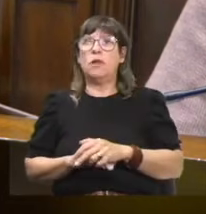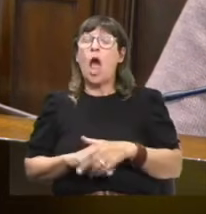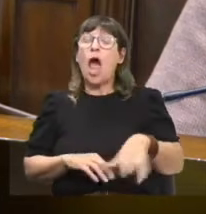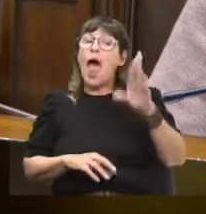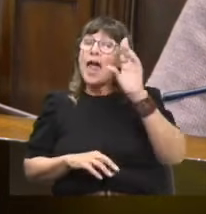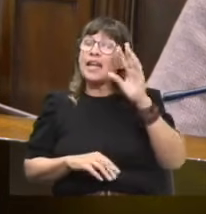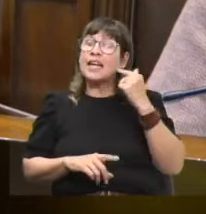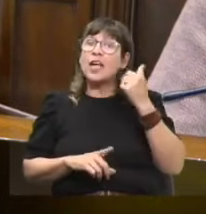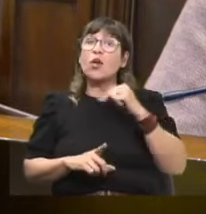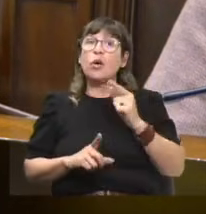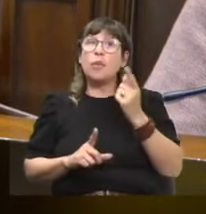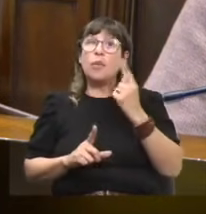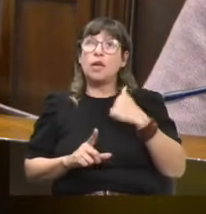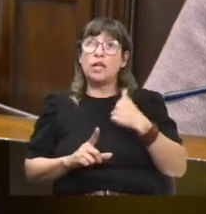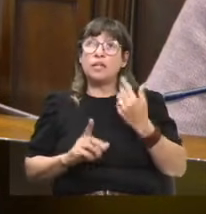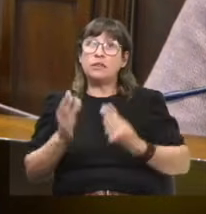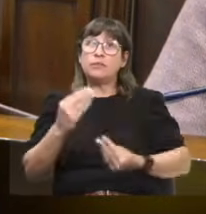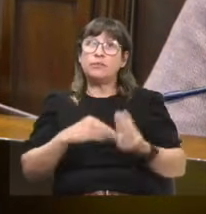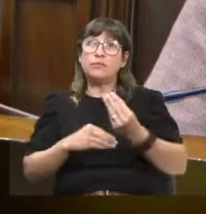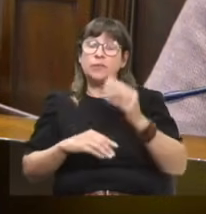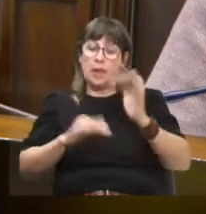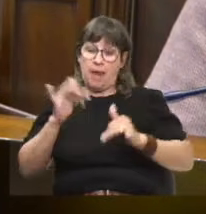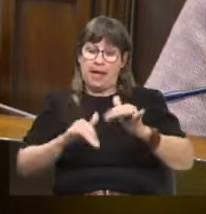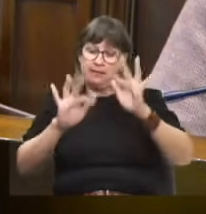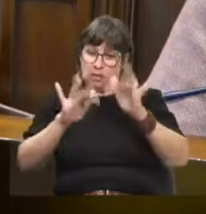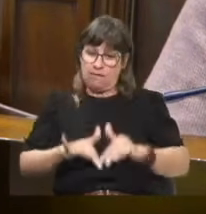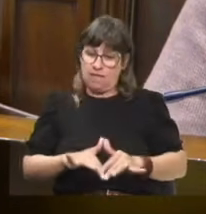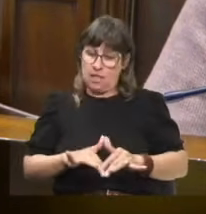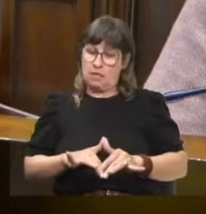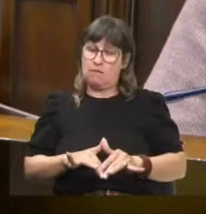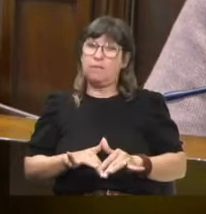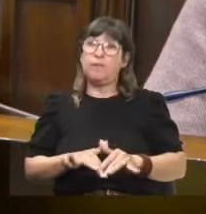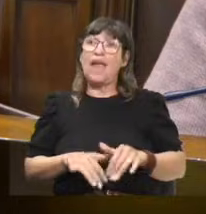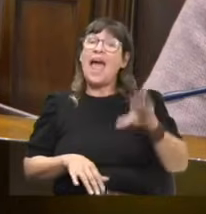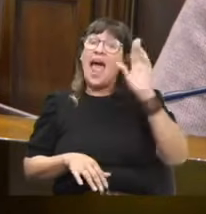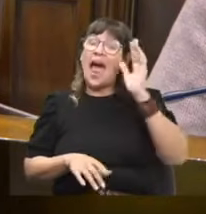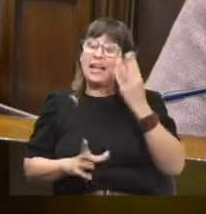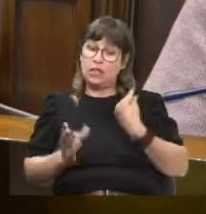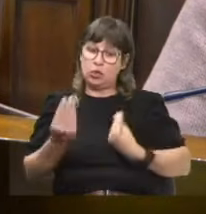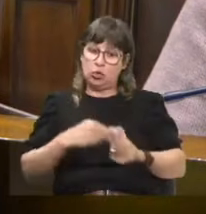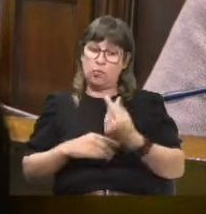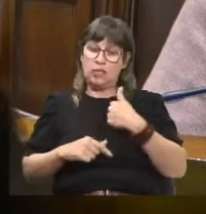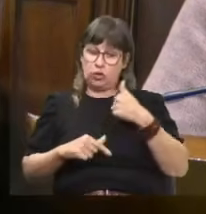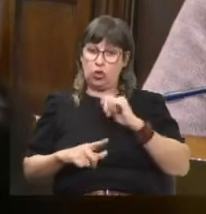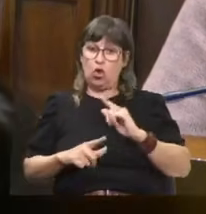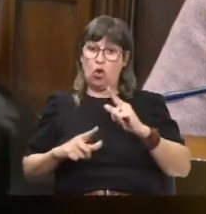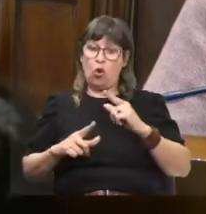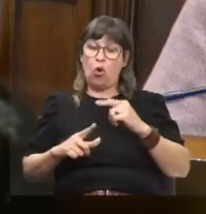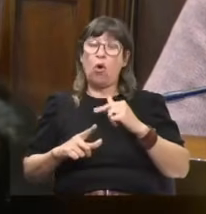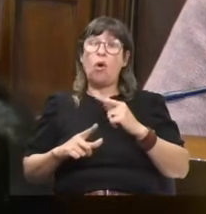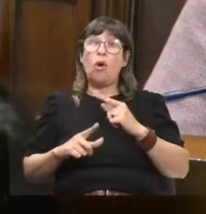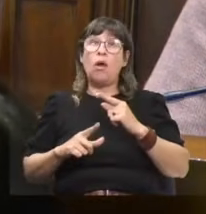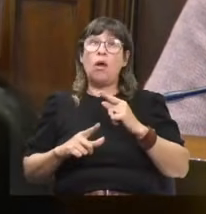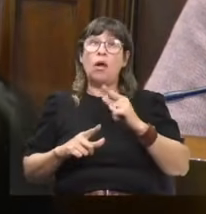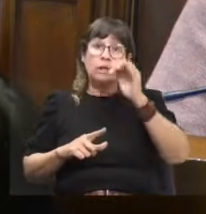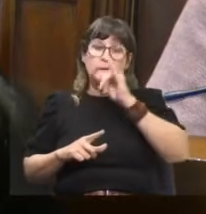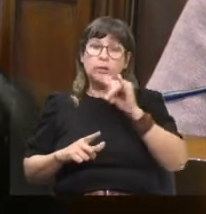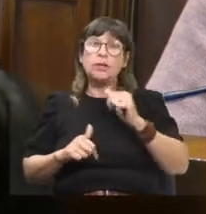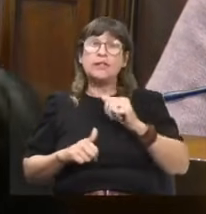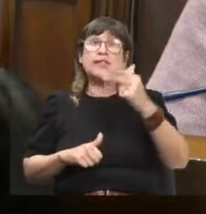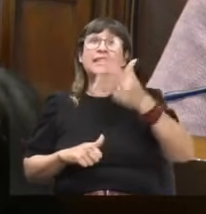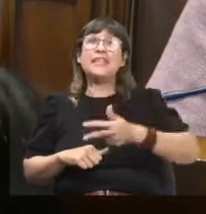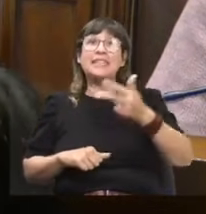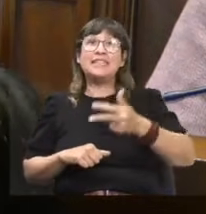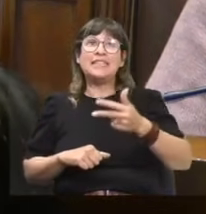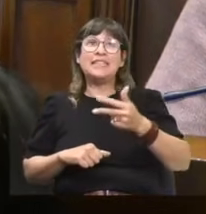Recordemos que al asumir, para la versión taquigráfica, recordemos que al asumir se reportaron más de 13,